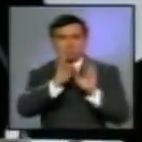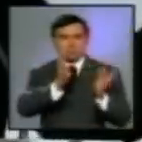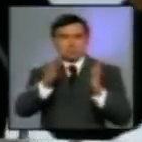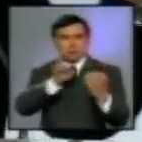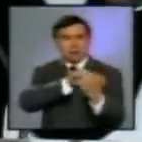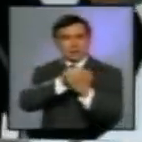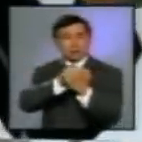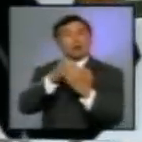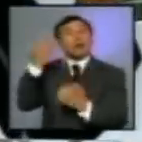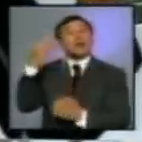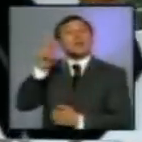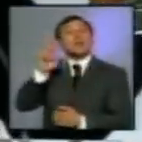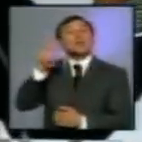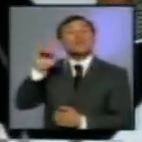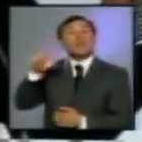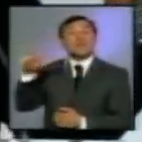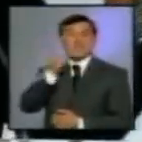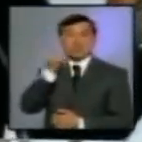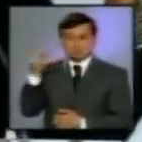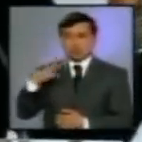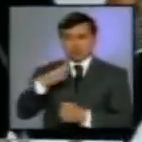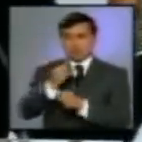tengo la información.